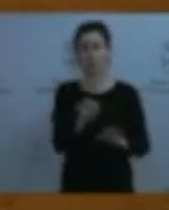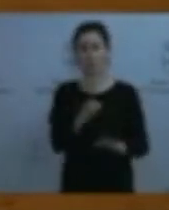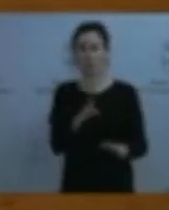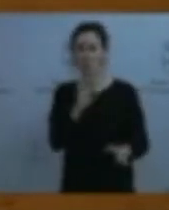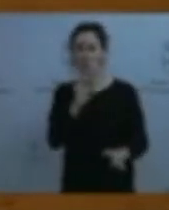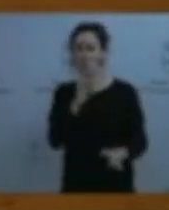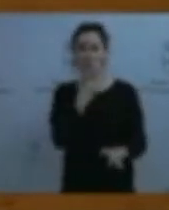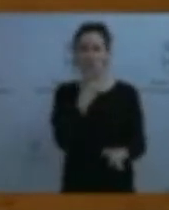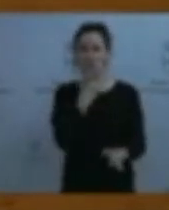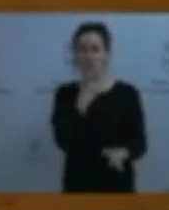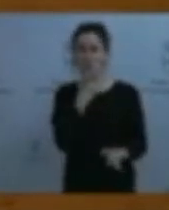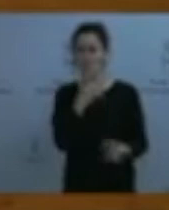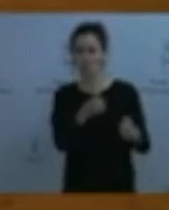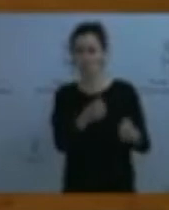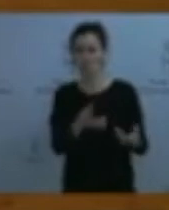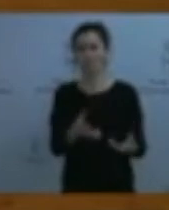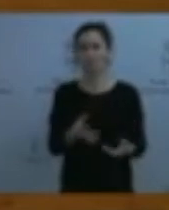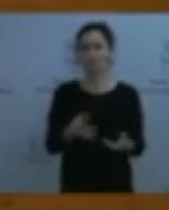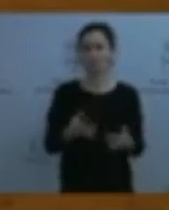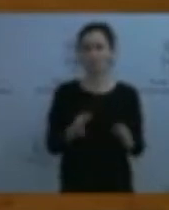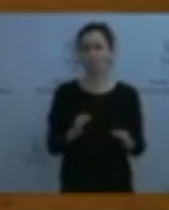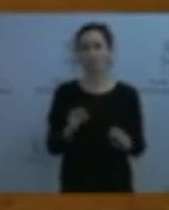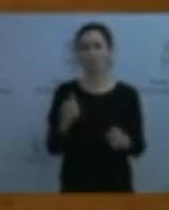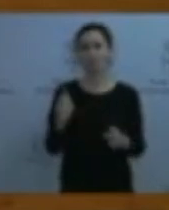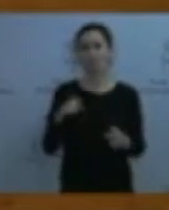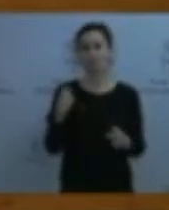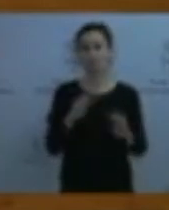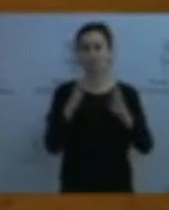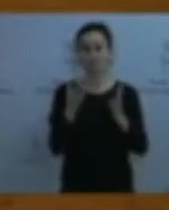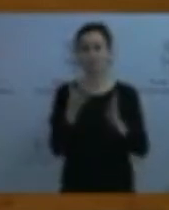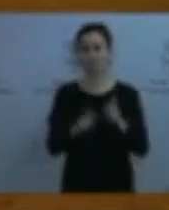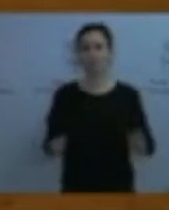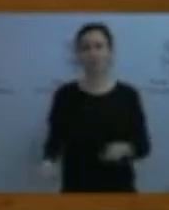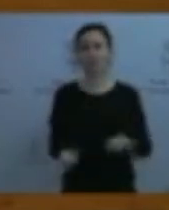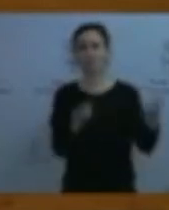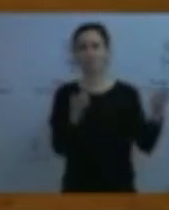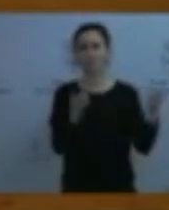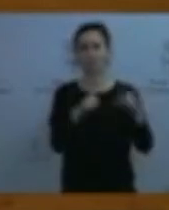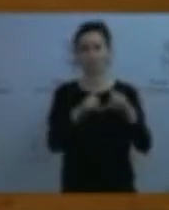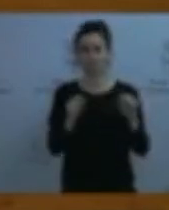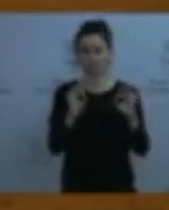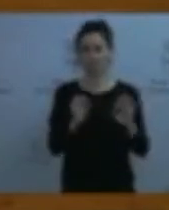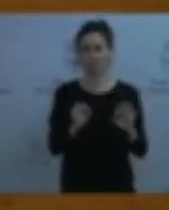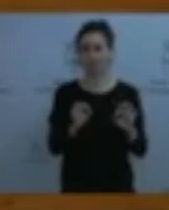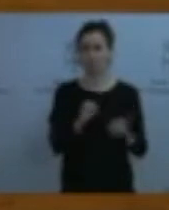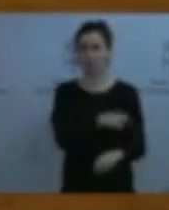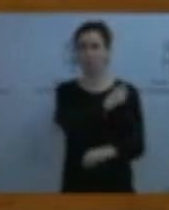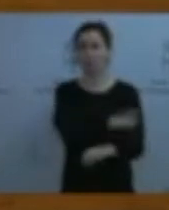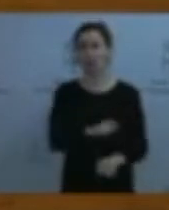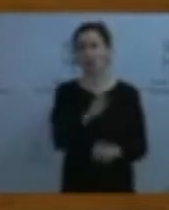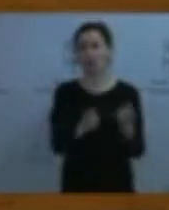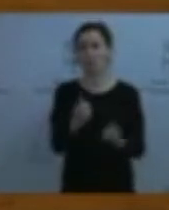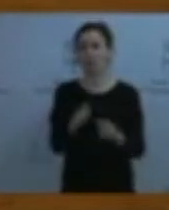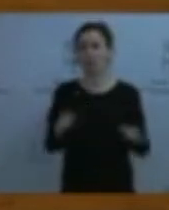odio. Decía David Casarejos, el presidente del Consejo de Residentes Emigrantes, había gente que estaba esperando algo como el Brexit para